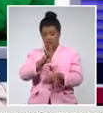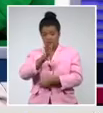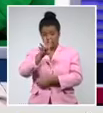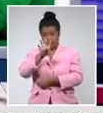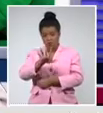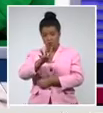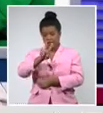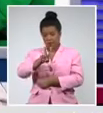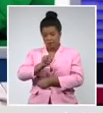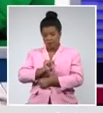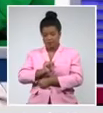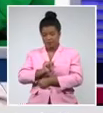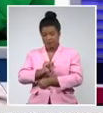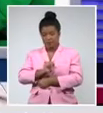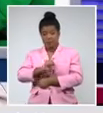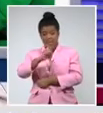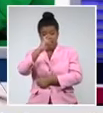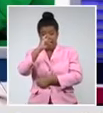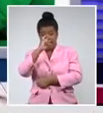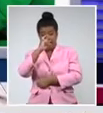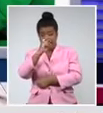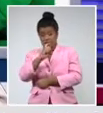En menores en edades pediátricas